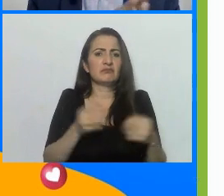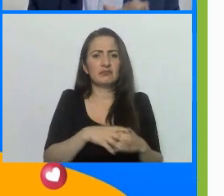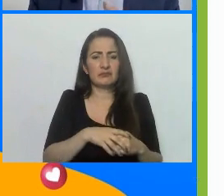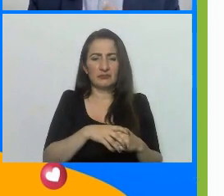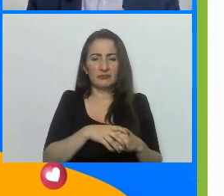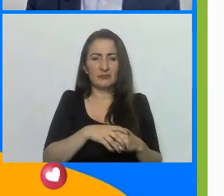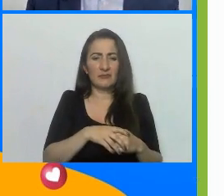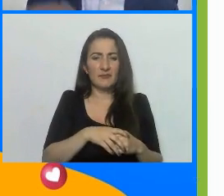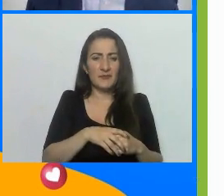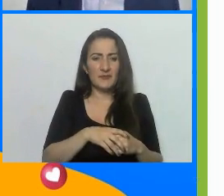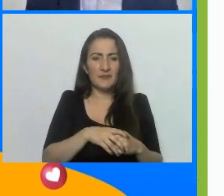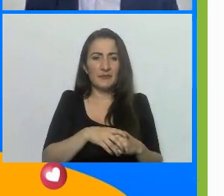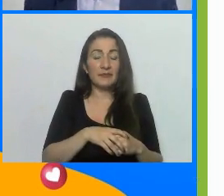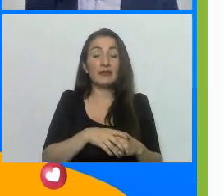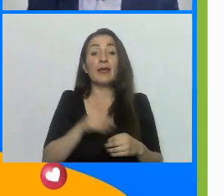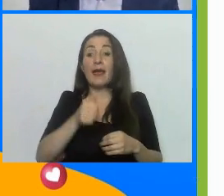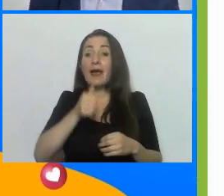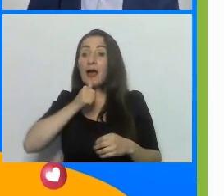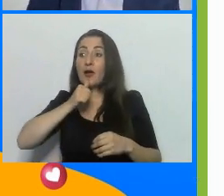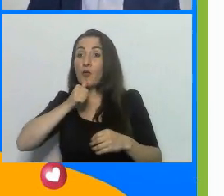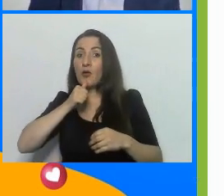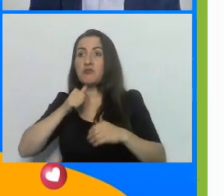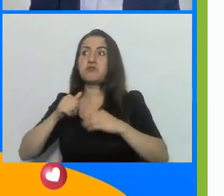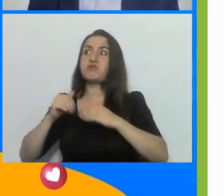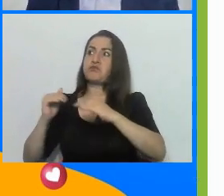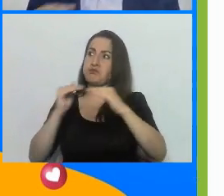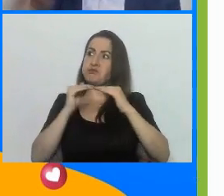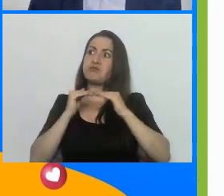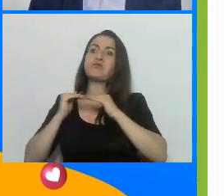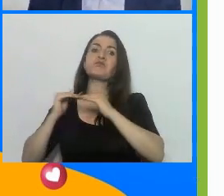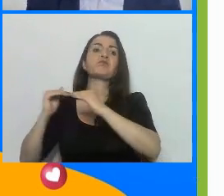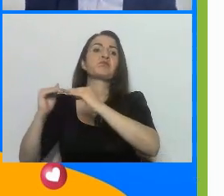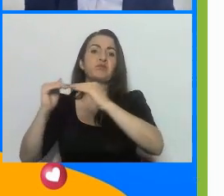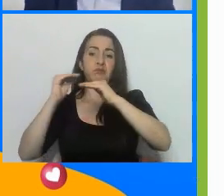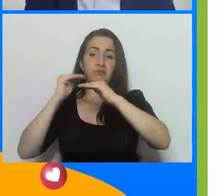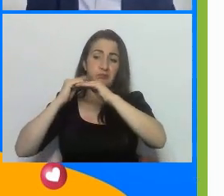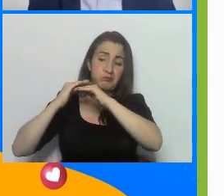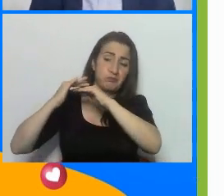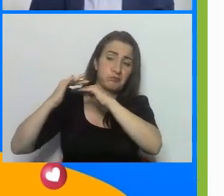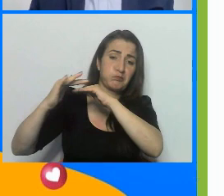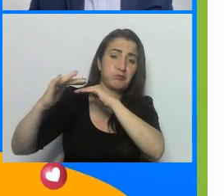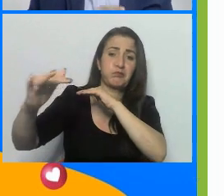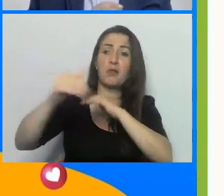muchos aspectos diferentes. Mientras que el acuático es homogéneo. ¿Por qué? Pues porque está cubierto de agua. Entonces